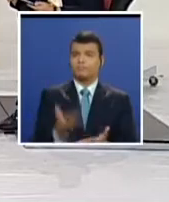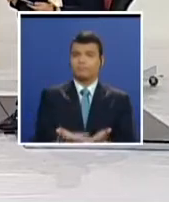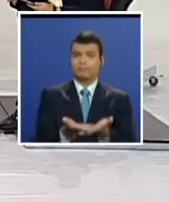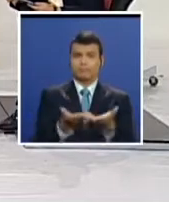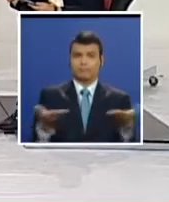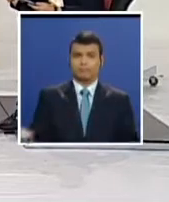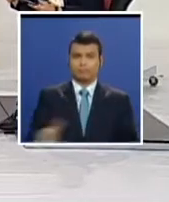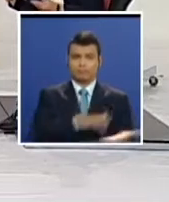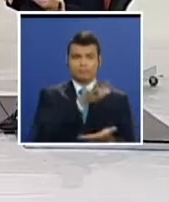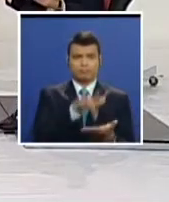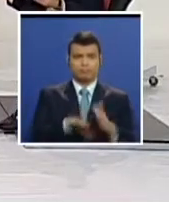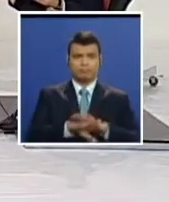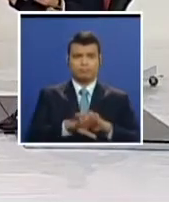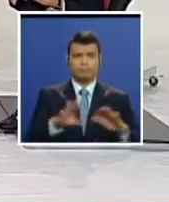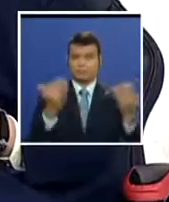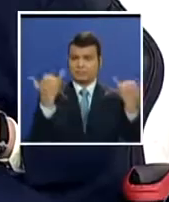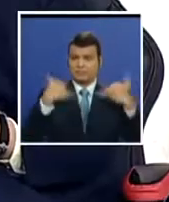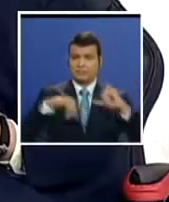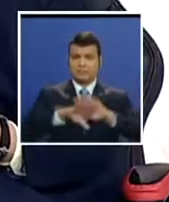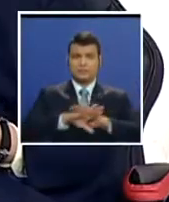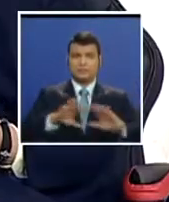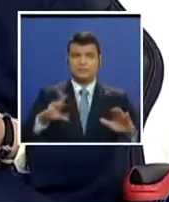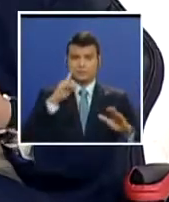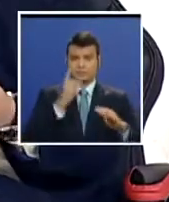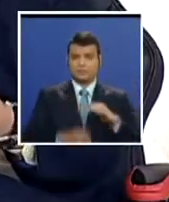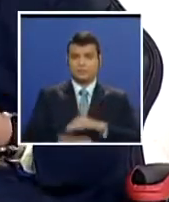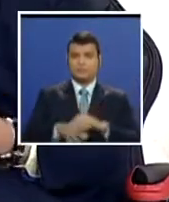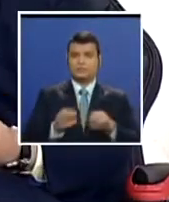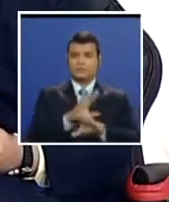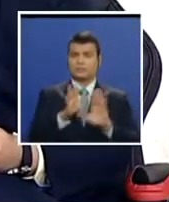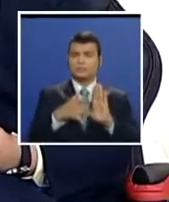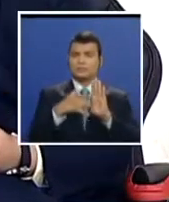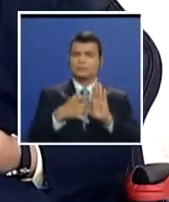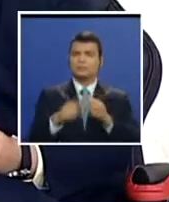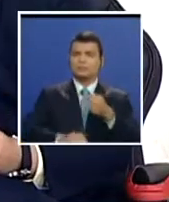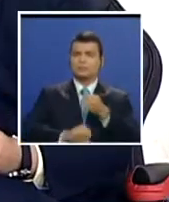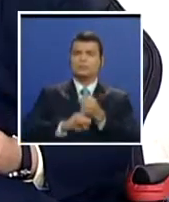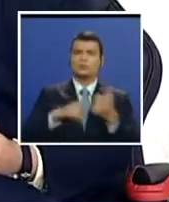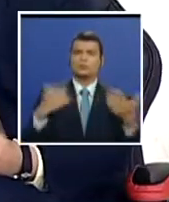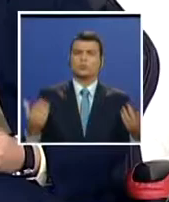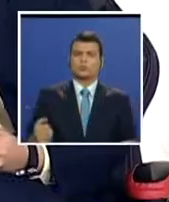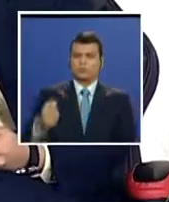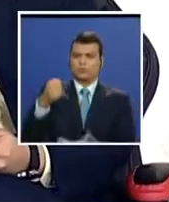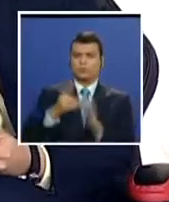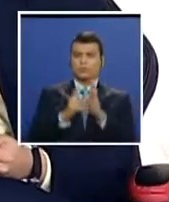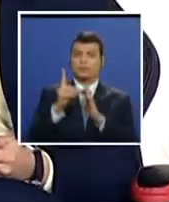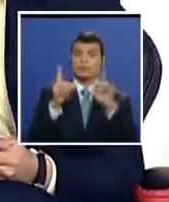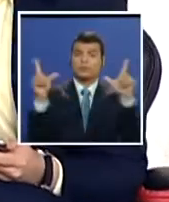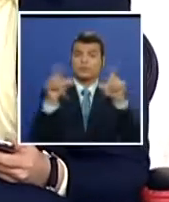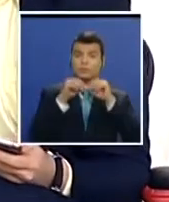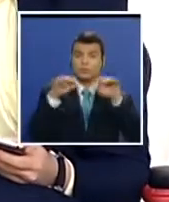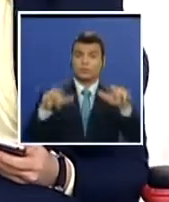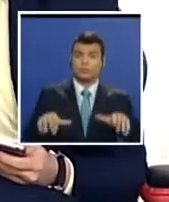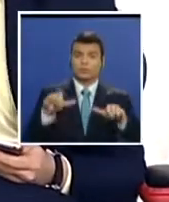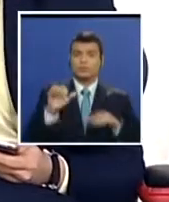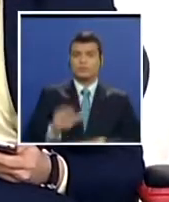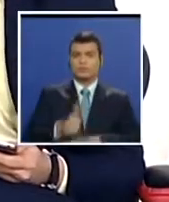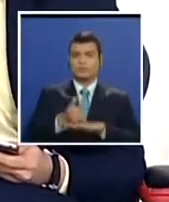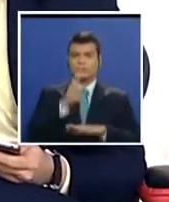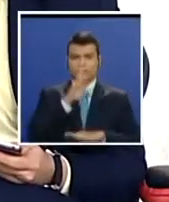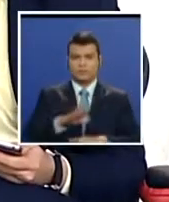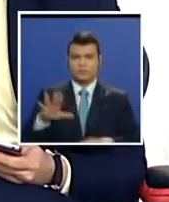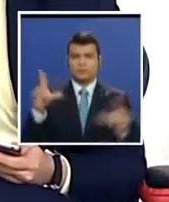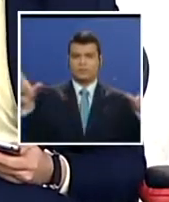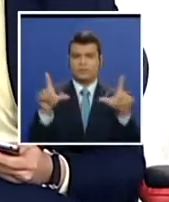por haber estado con nosotros pablo terminamos nos vamos para amaneciendo le recordamos que este programa financiado por el fondo para el desarrollo de la televisión pública de la autoridad nacional